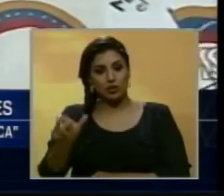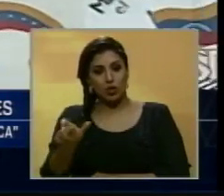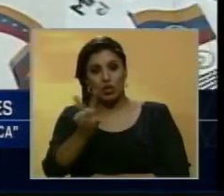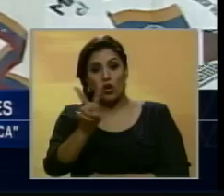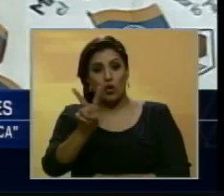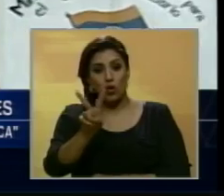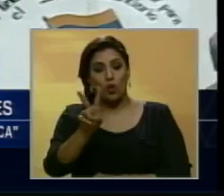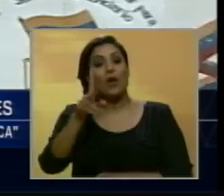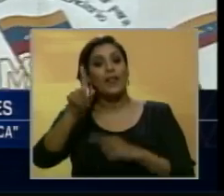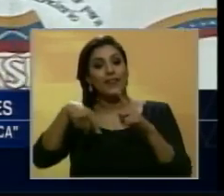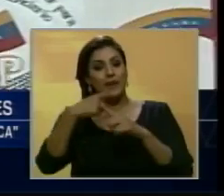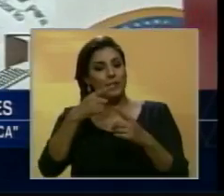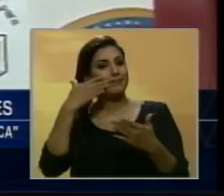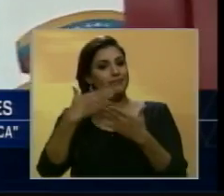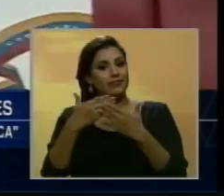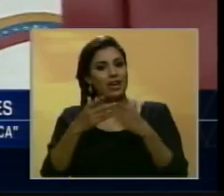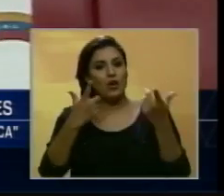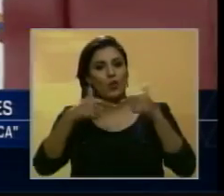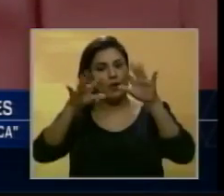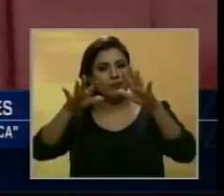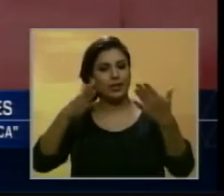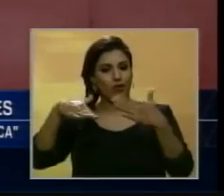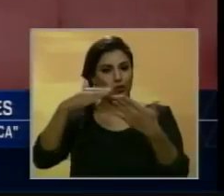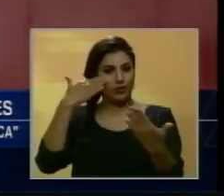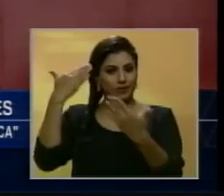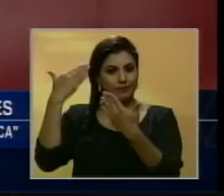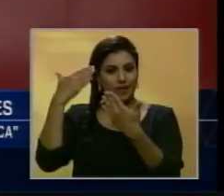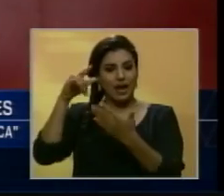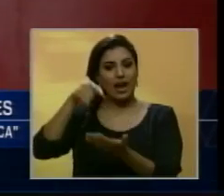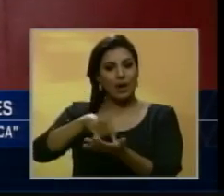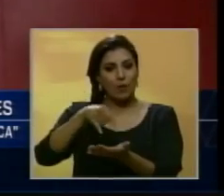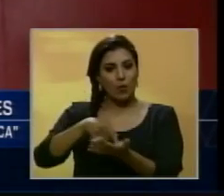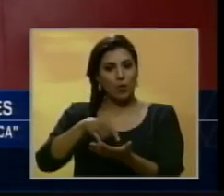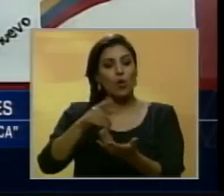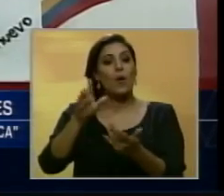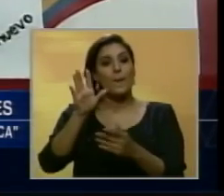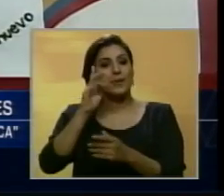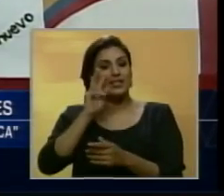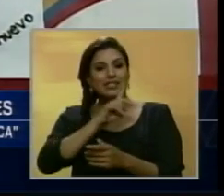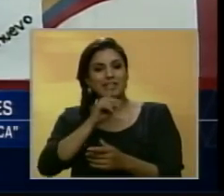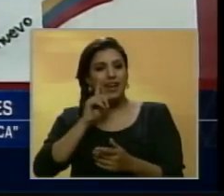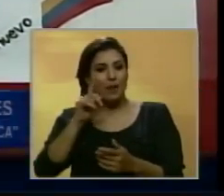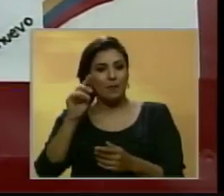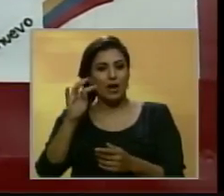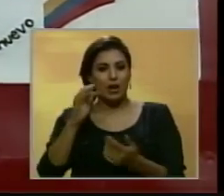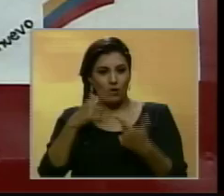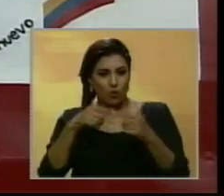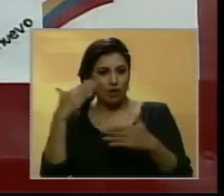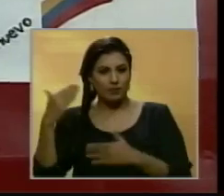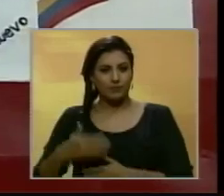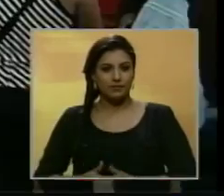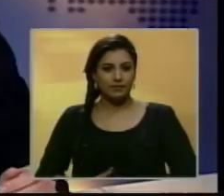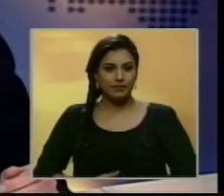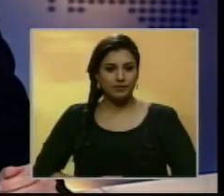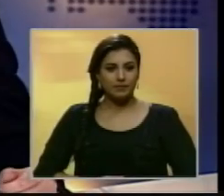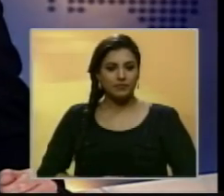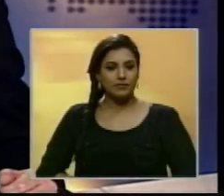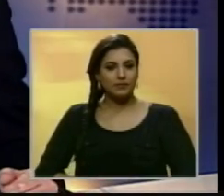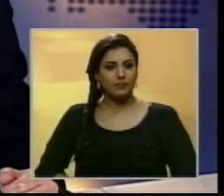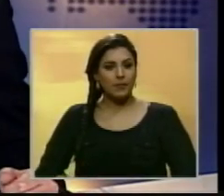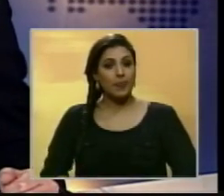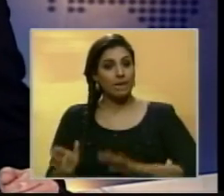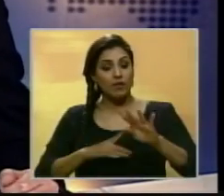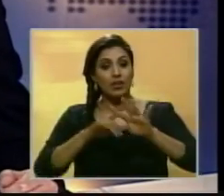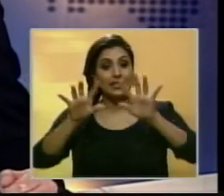los 2 hombres y se fijó como sitio de reclusión el internado judicial de Carabobo, conocido como Tocuyito.